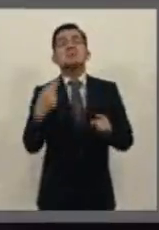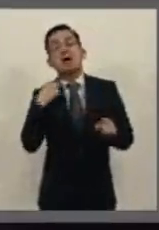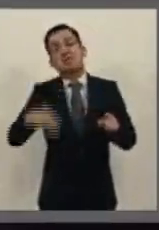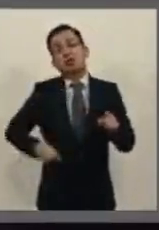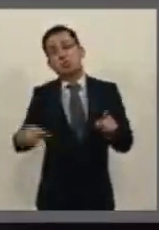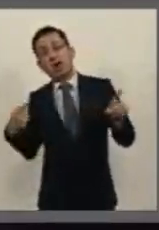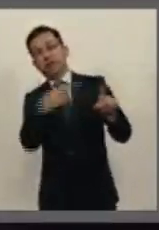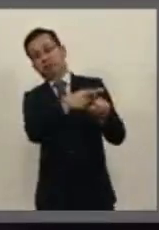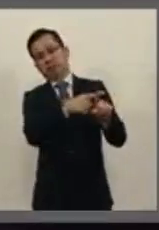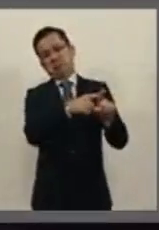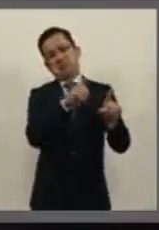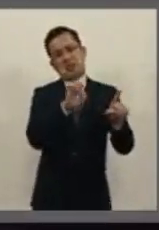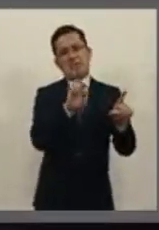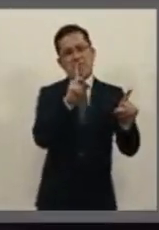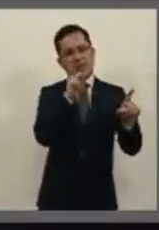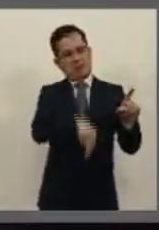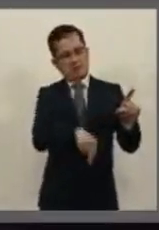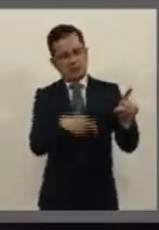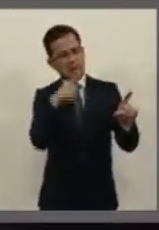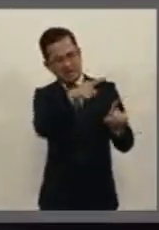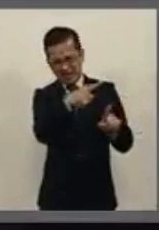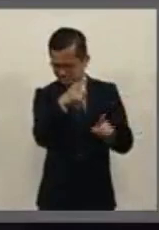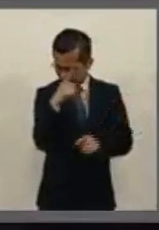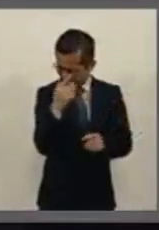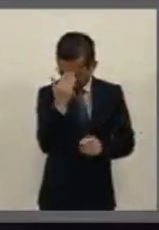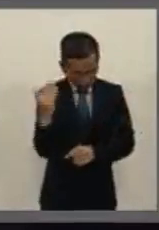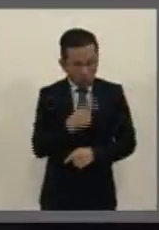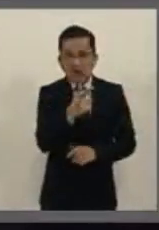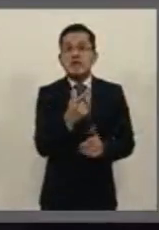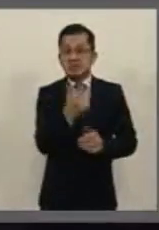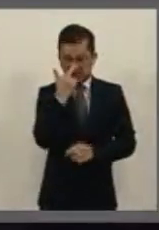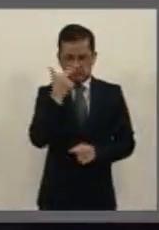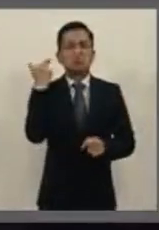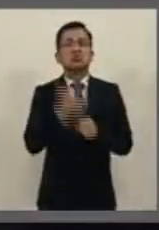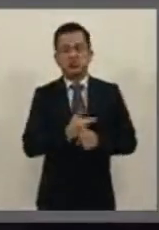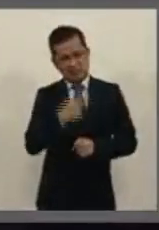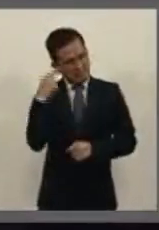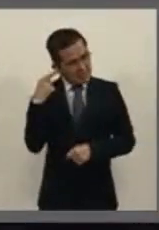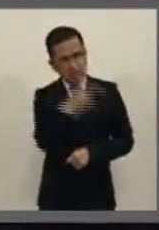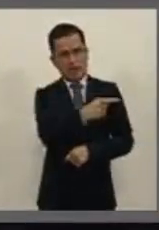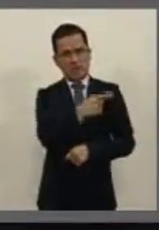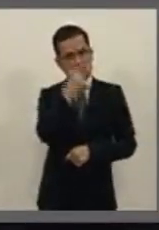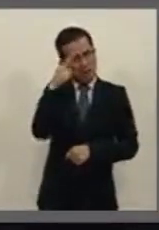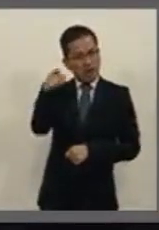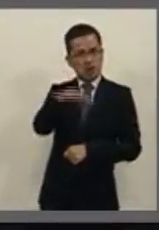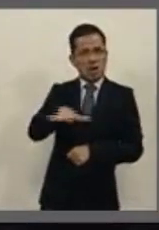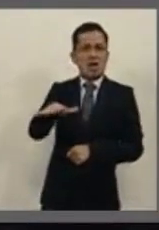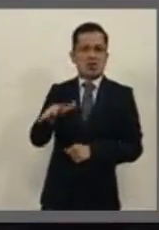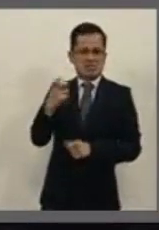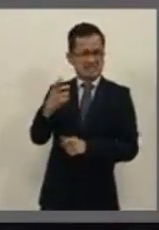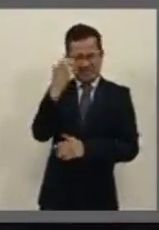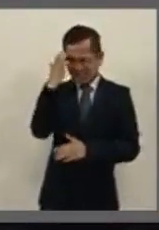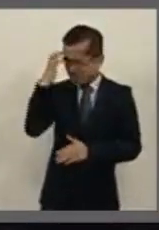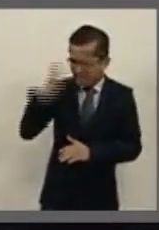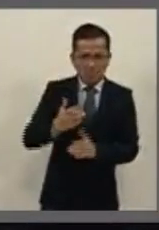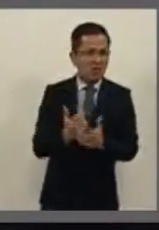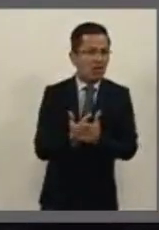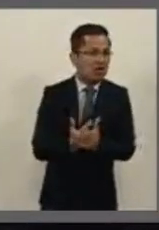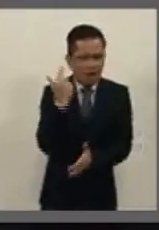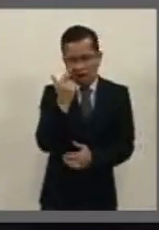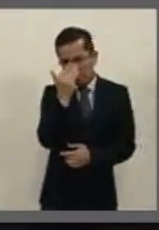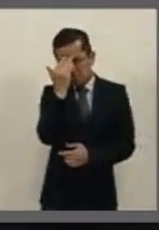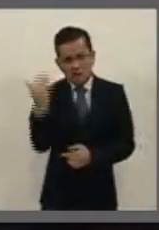que se llama Enrique Peña Nieto. Él es el responsable central de este crimen terrible que